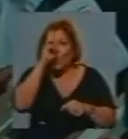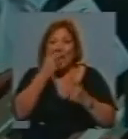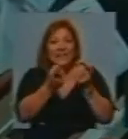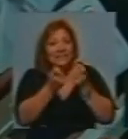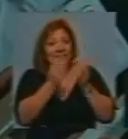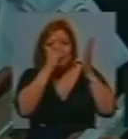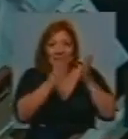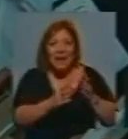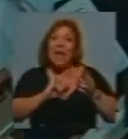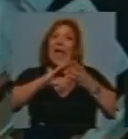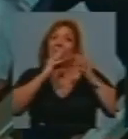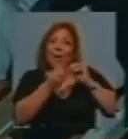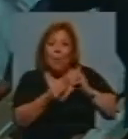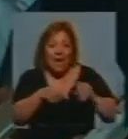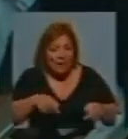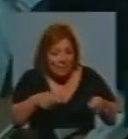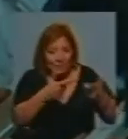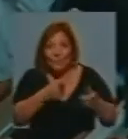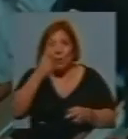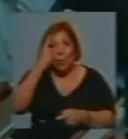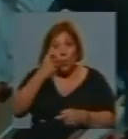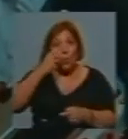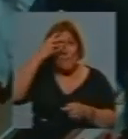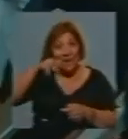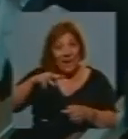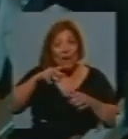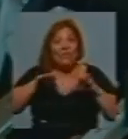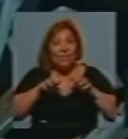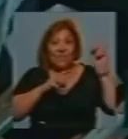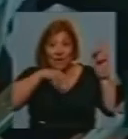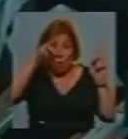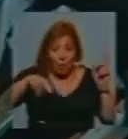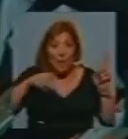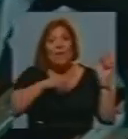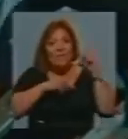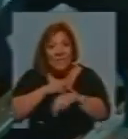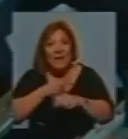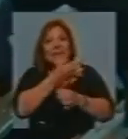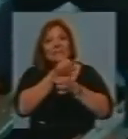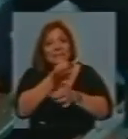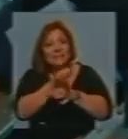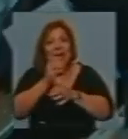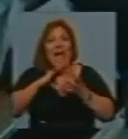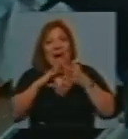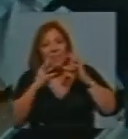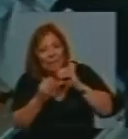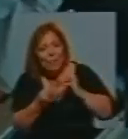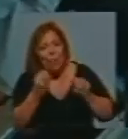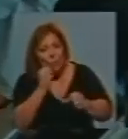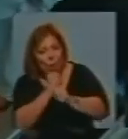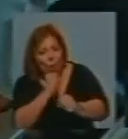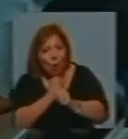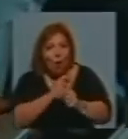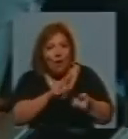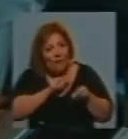Vienen profesores de Noruega, uno de ellos mexicano que vive en Noruega, para capacitar en la adaptación de esas